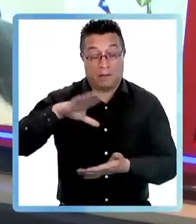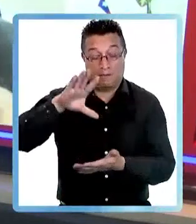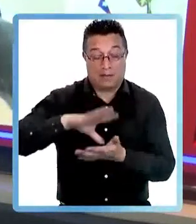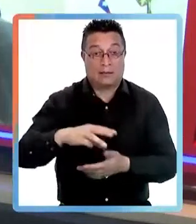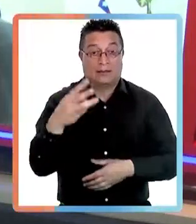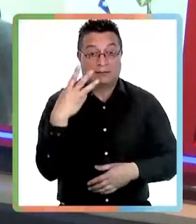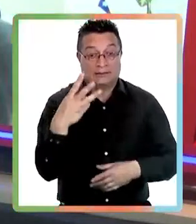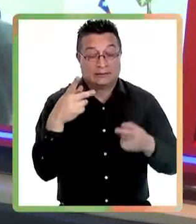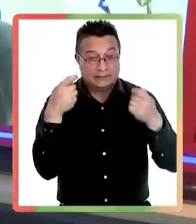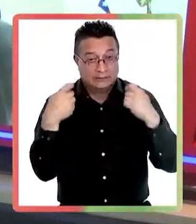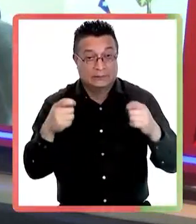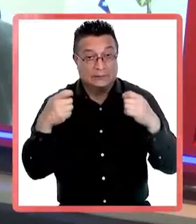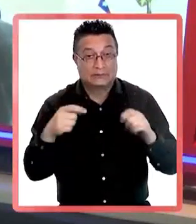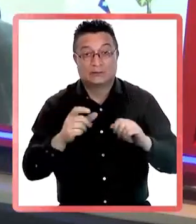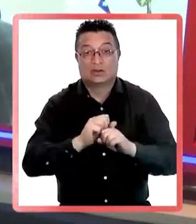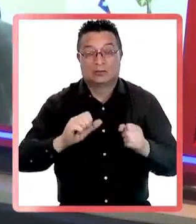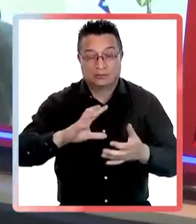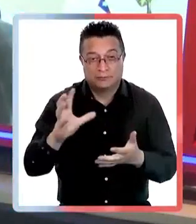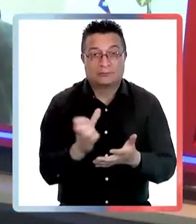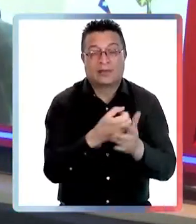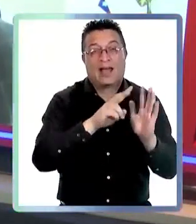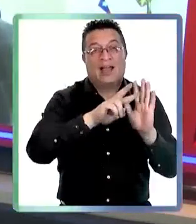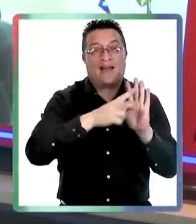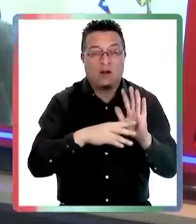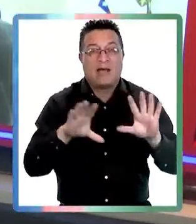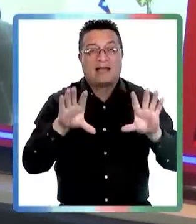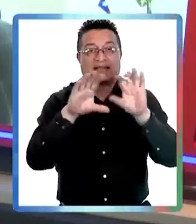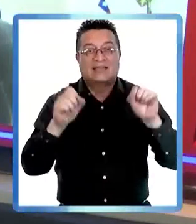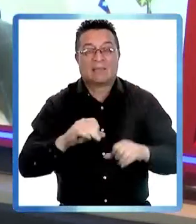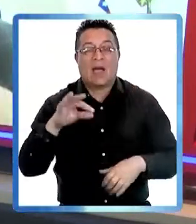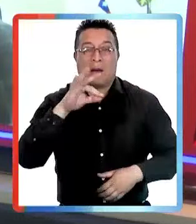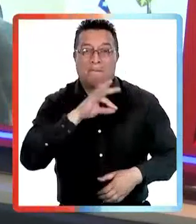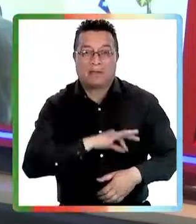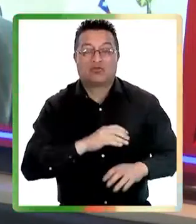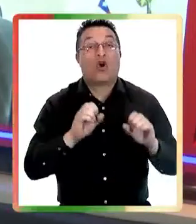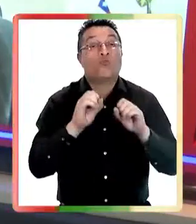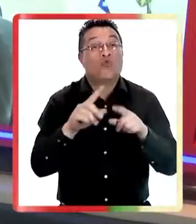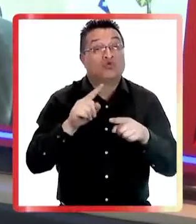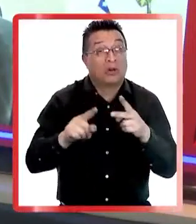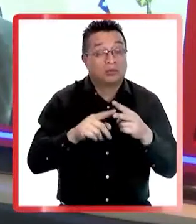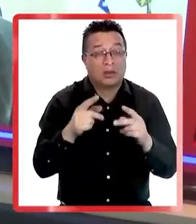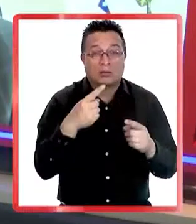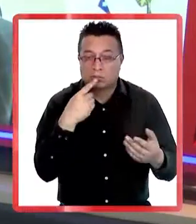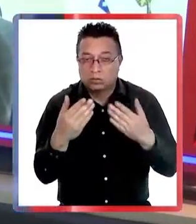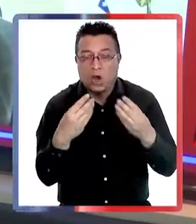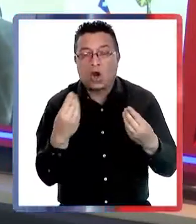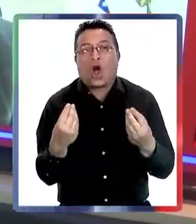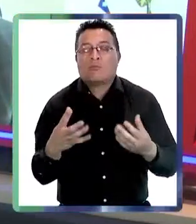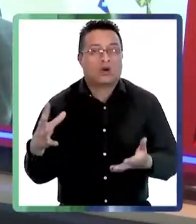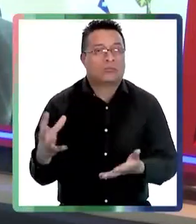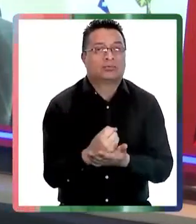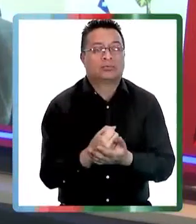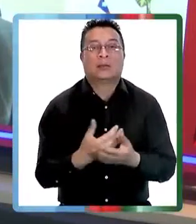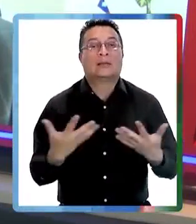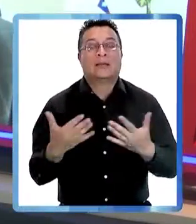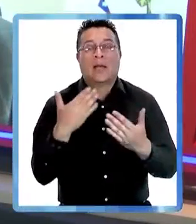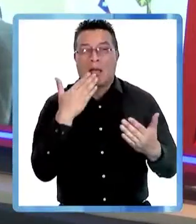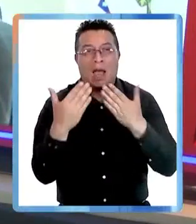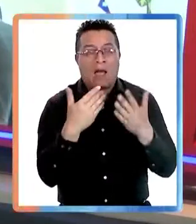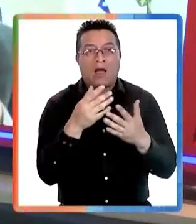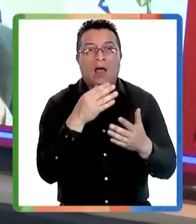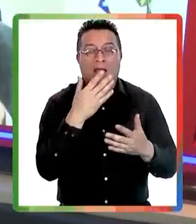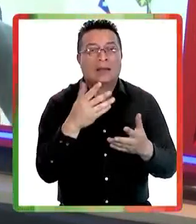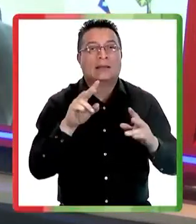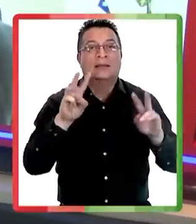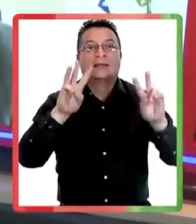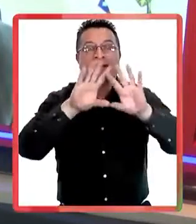país 3 intentos, no hemos podido concretar una reforma al sistema de pensiones. Mucha gente que nos está viendo dirá, ¿cómo se va a concretar esto? ¿De qué se habla cuando